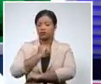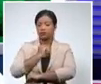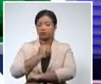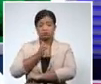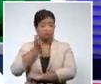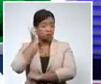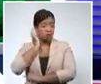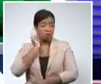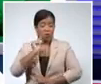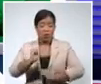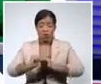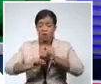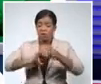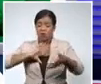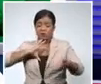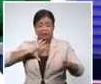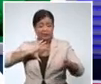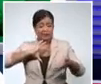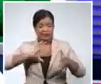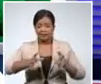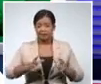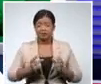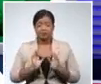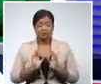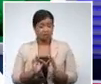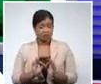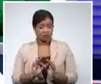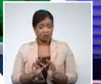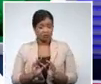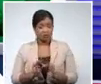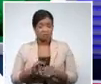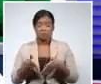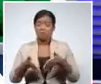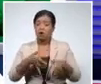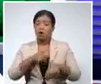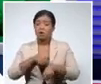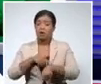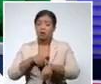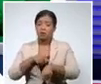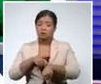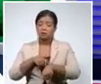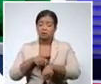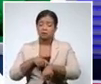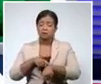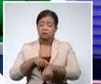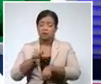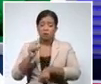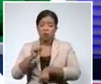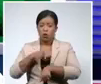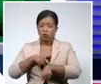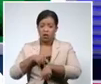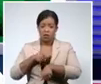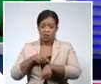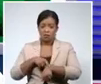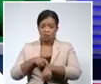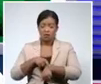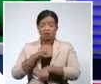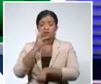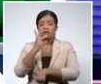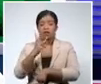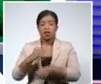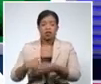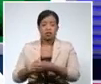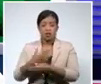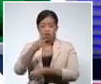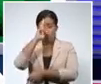complicaciones y lamentablemente después de una estadía no muy larga en el hospital, 3 días, de ellos